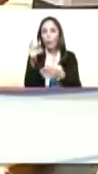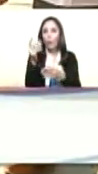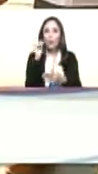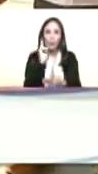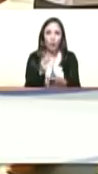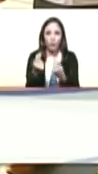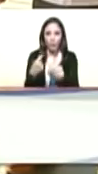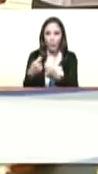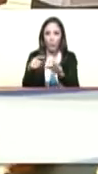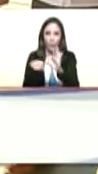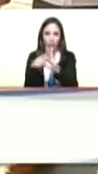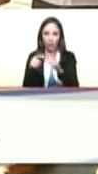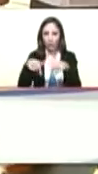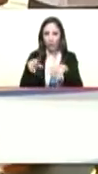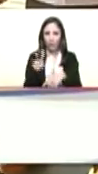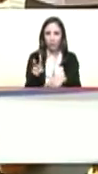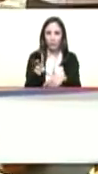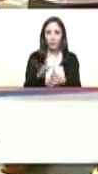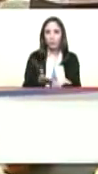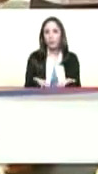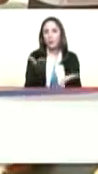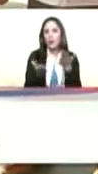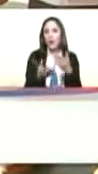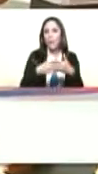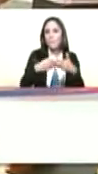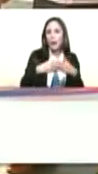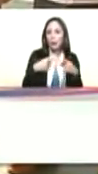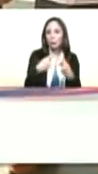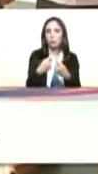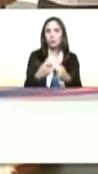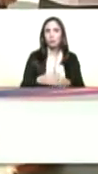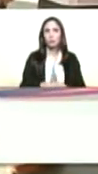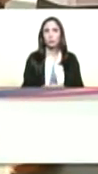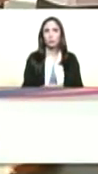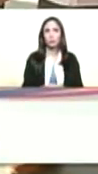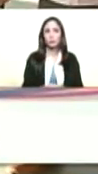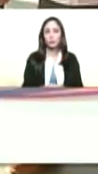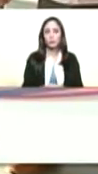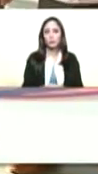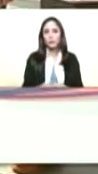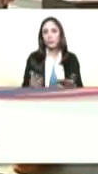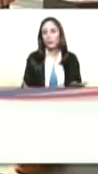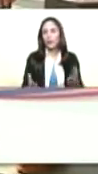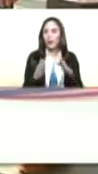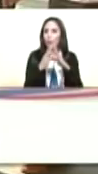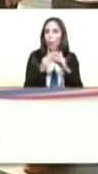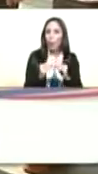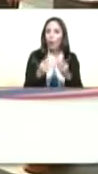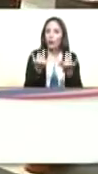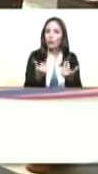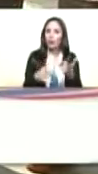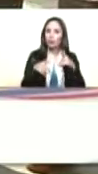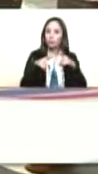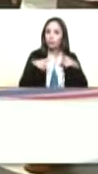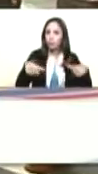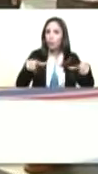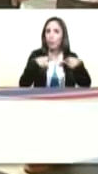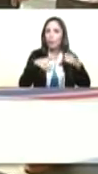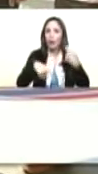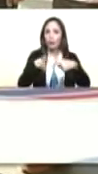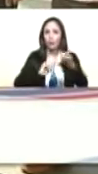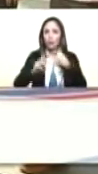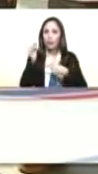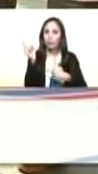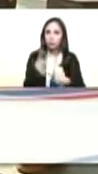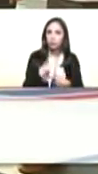la batalla entre ellos y la batalla con lo nuevo, el mercado, la Feria del Campo Soberano, el mercado socialista,